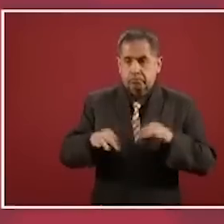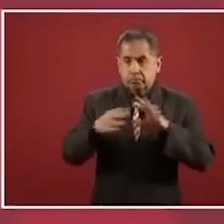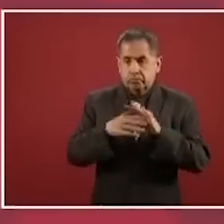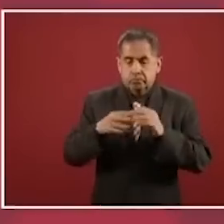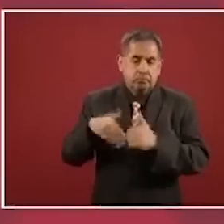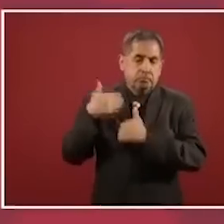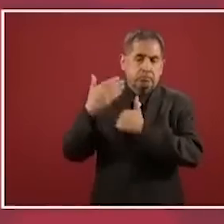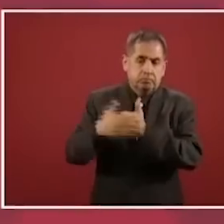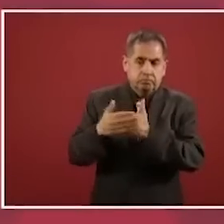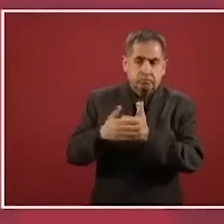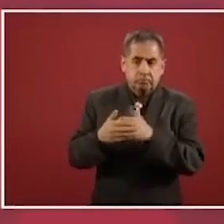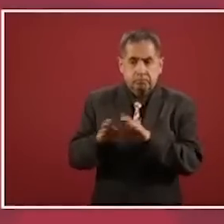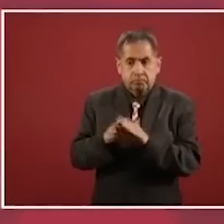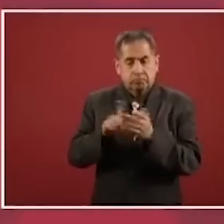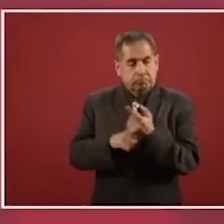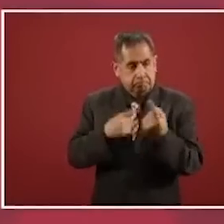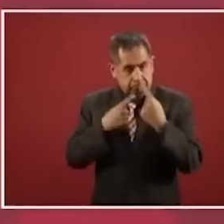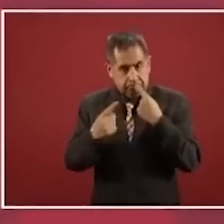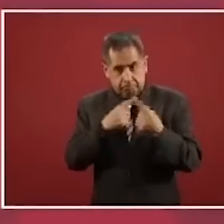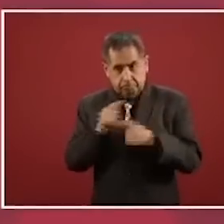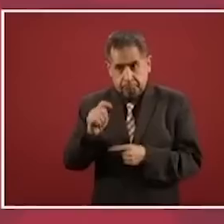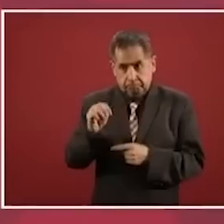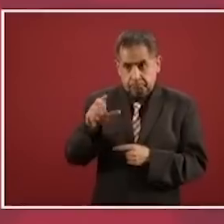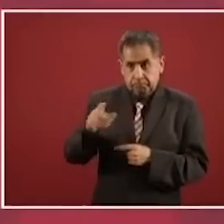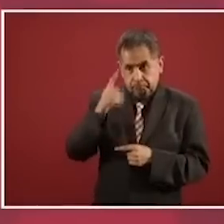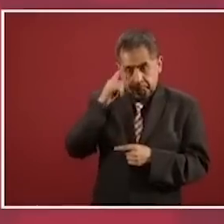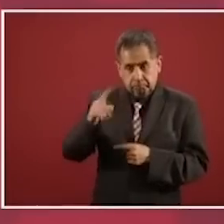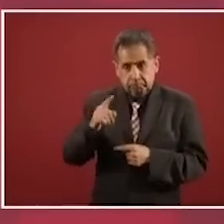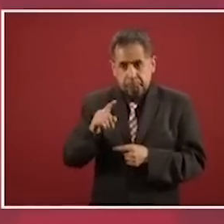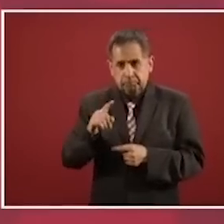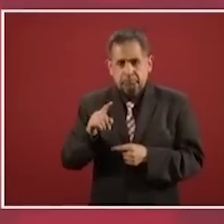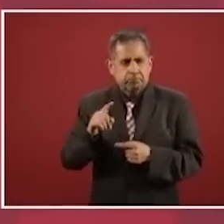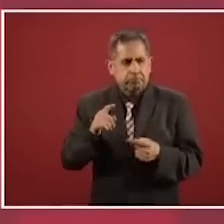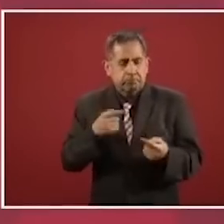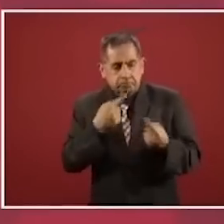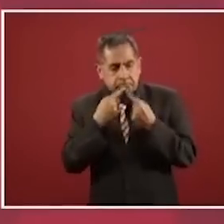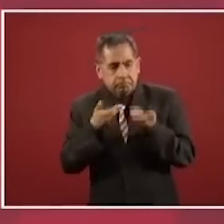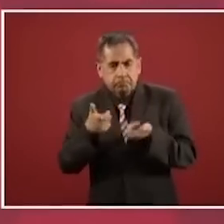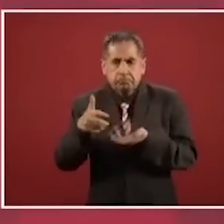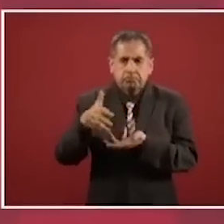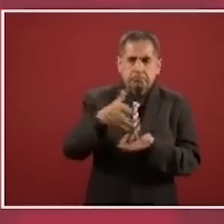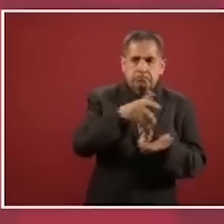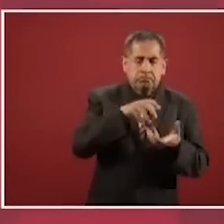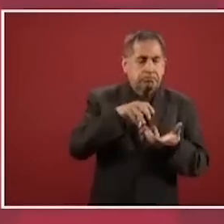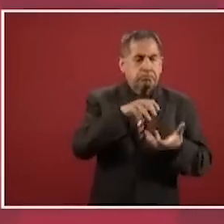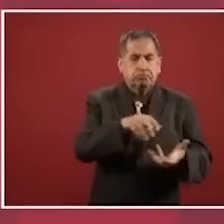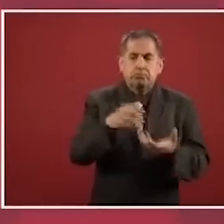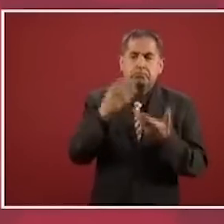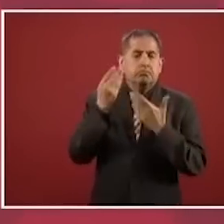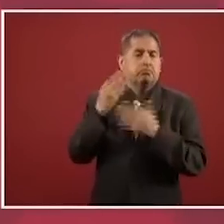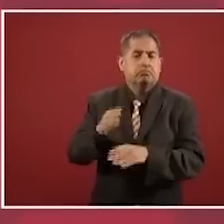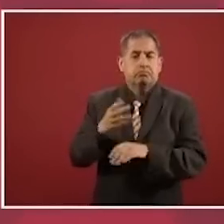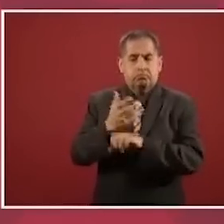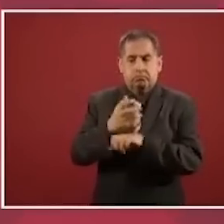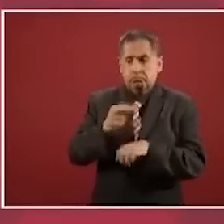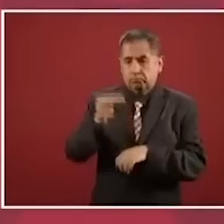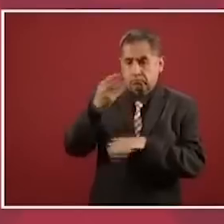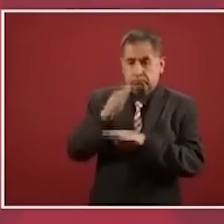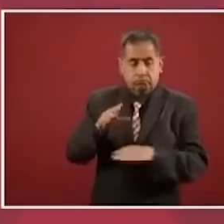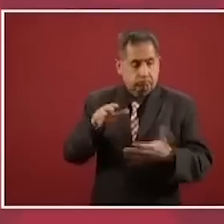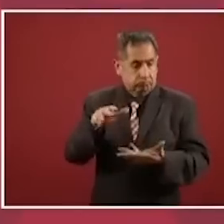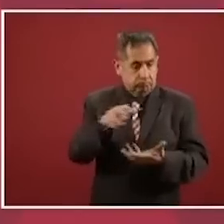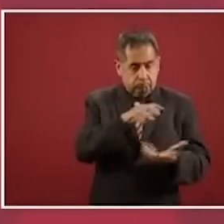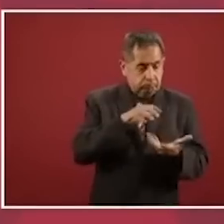vendrá con la negociación que se hizo es el fondeo a NatBank, que es el Banco de Desarrollo de Norteamérica, que como se dijo